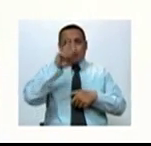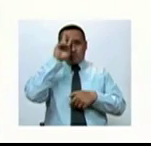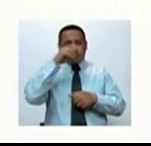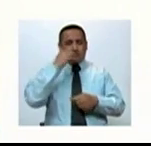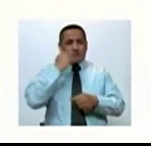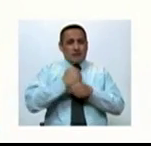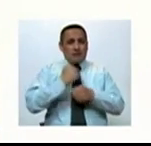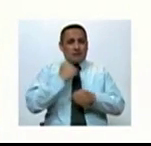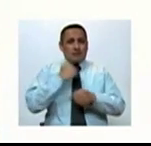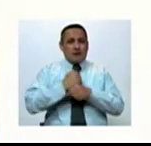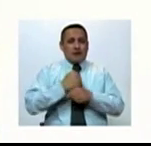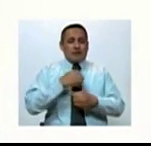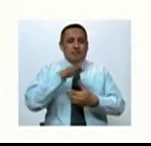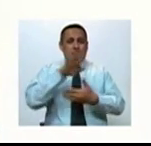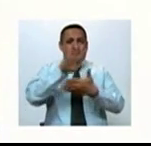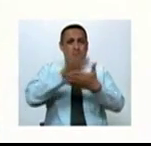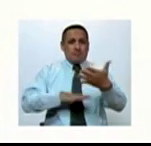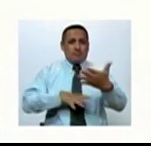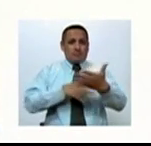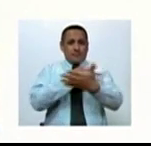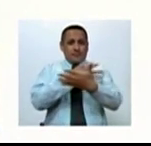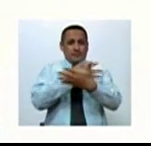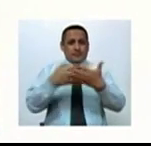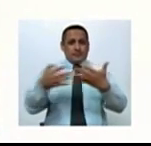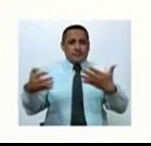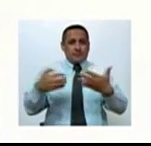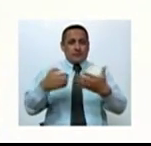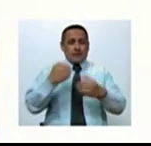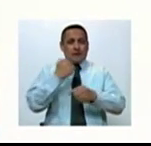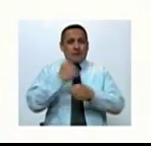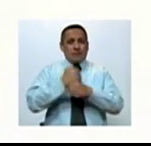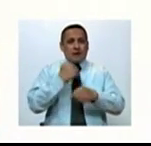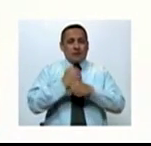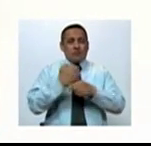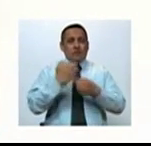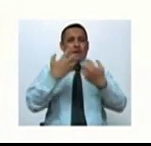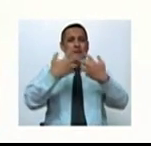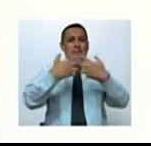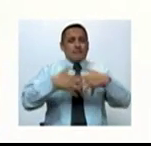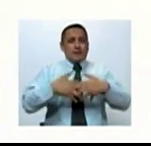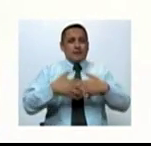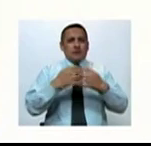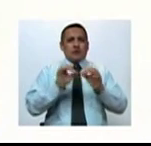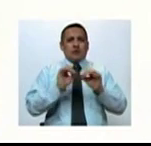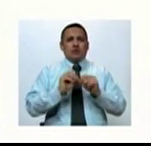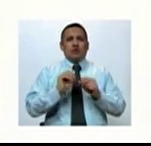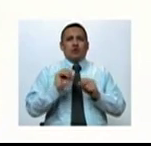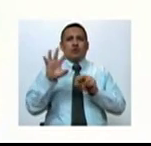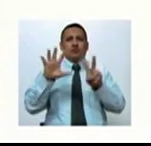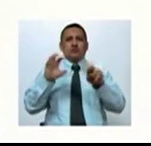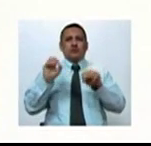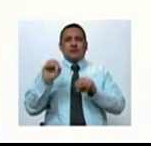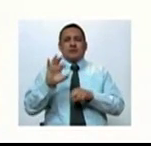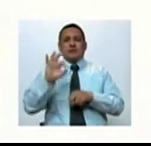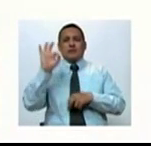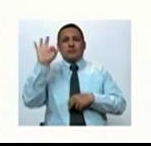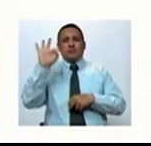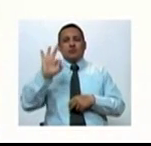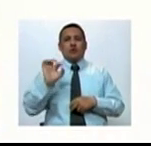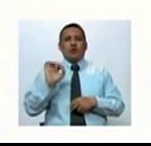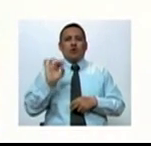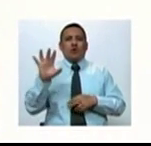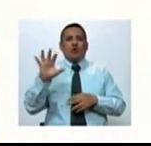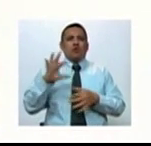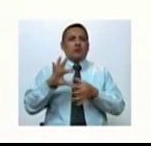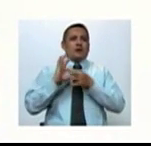peruanos trabaja bajo planilla y el 70% está en otro tipo